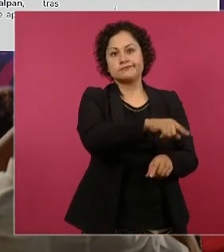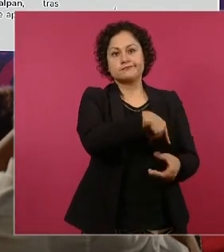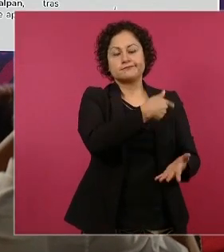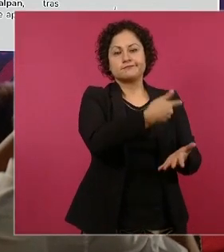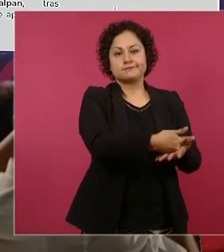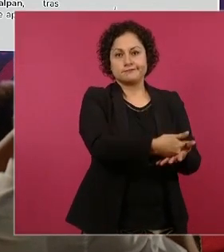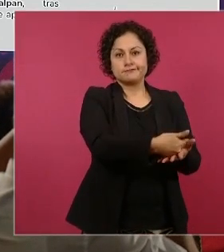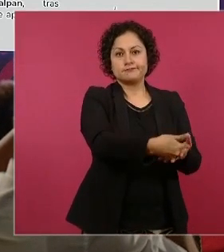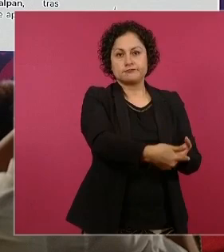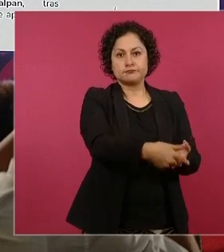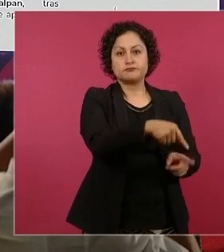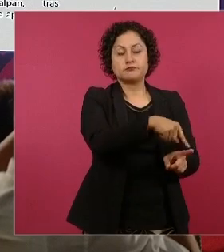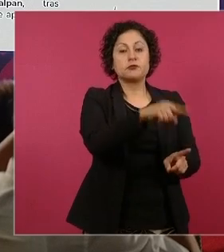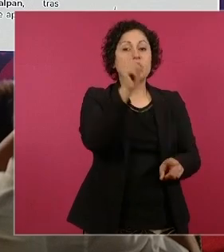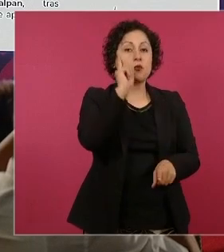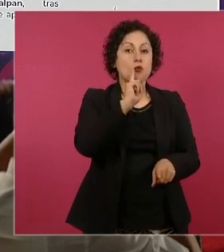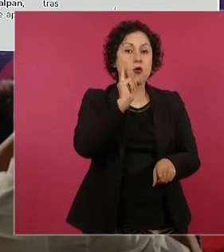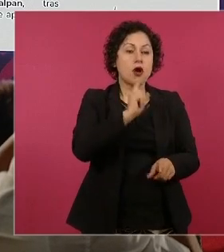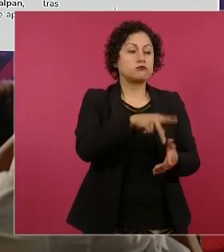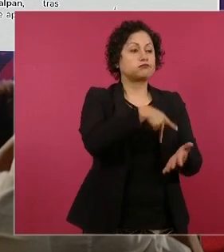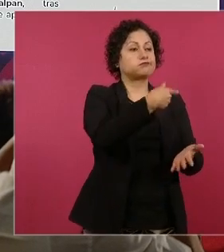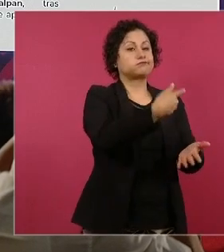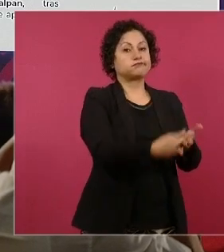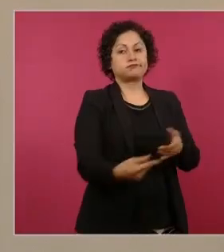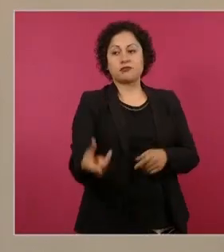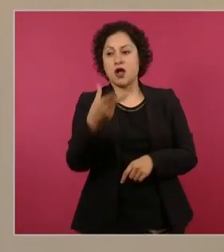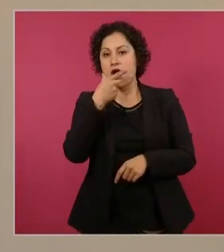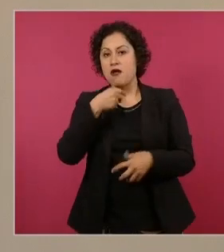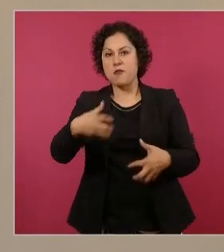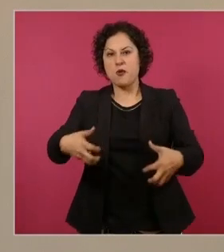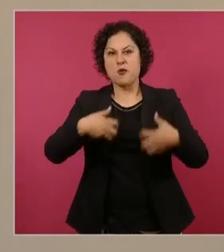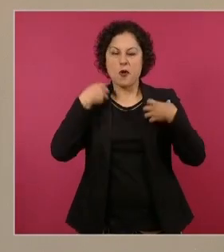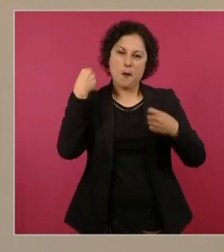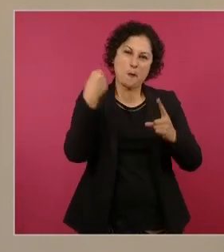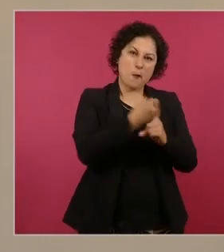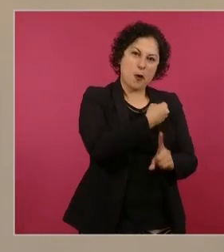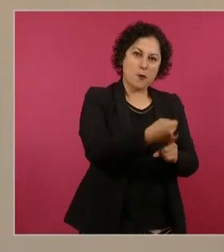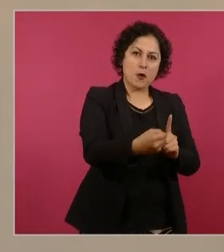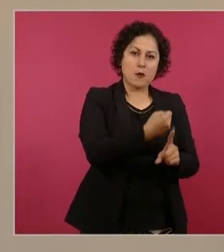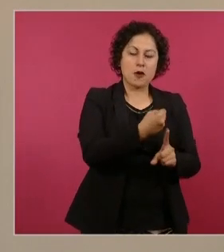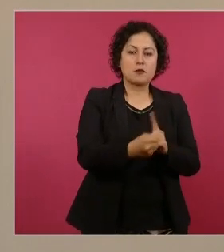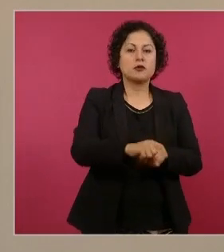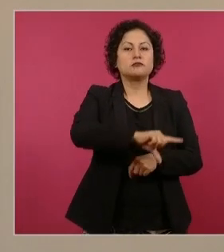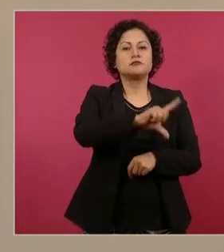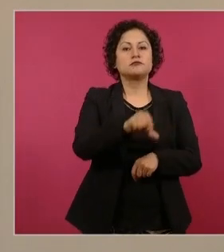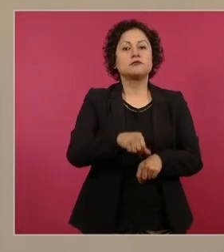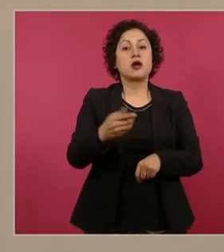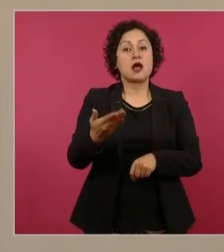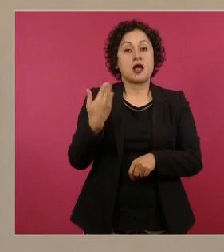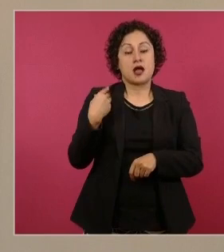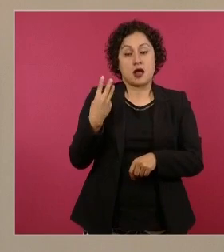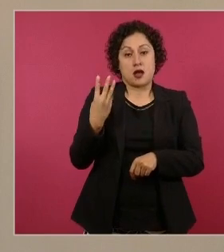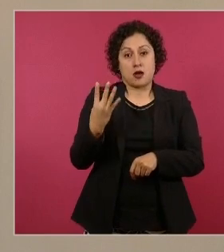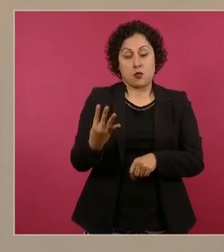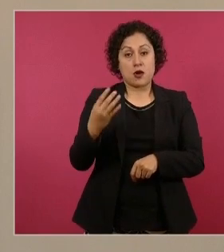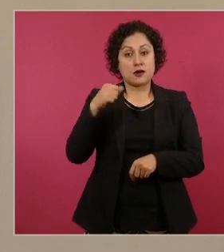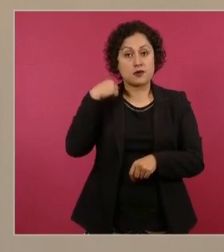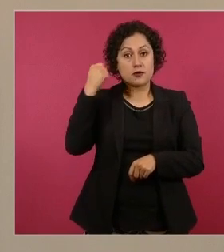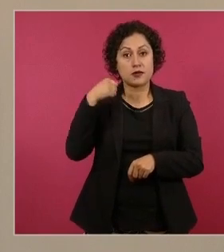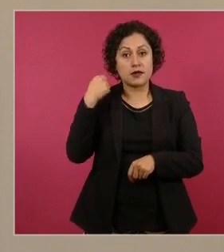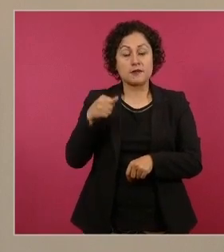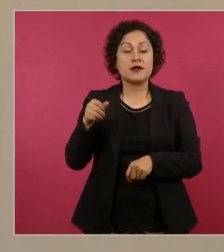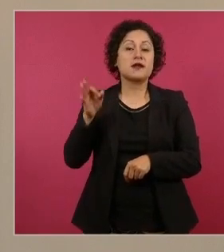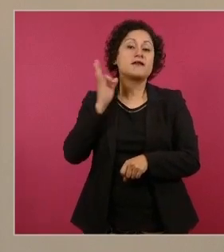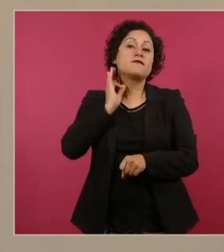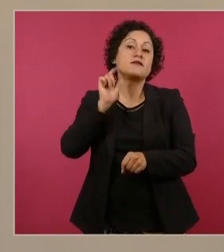suelo, donde continuó golpeándola. Rodolfo fue detenido el 4 de abril por la Fiscalía del Estado de México, con el